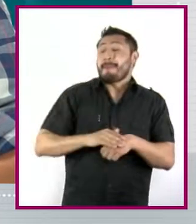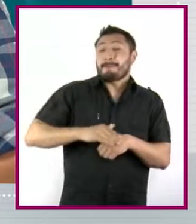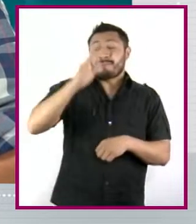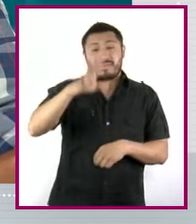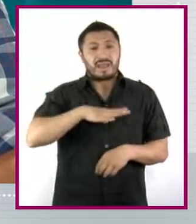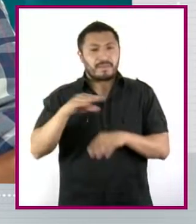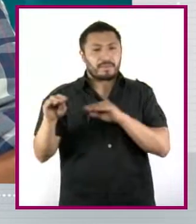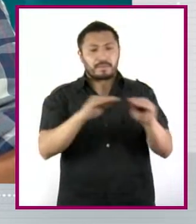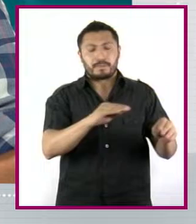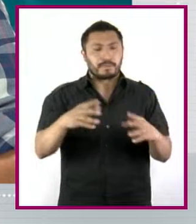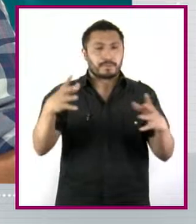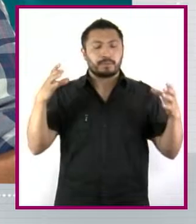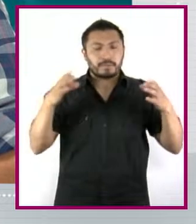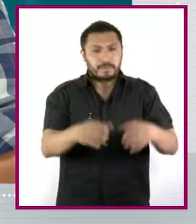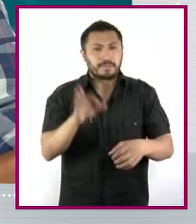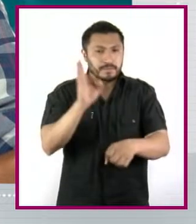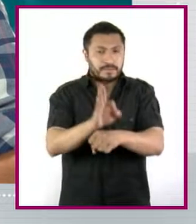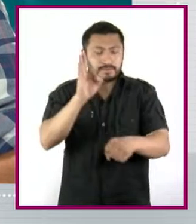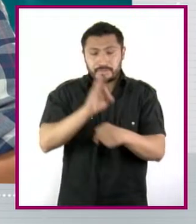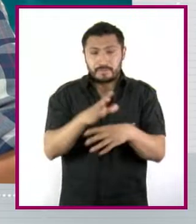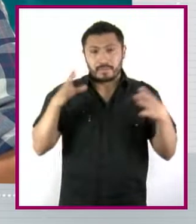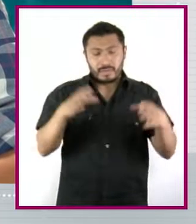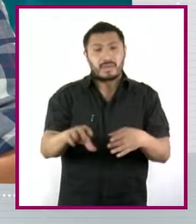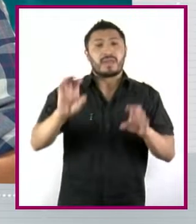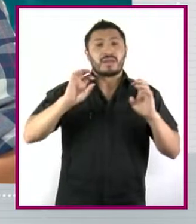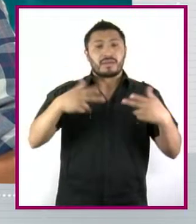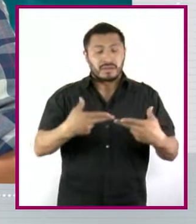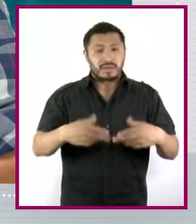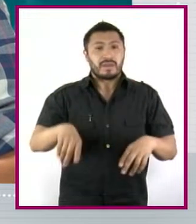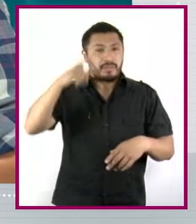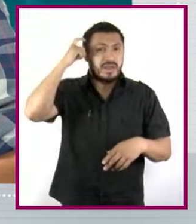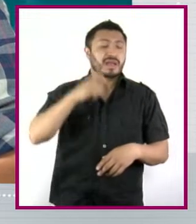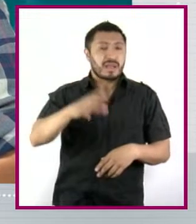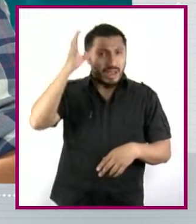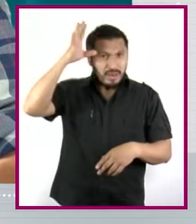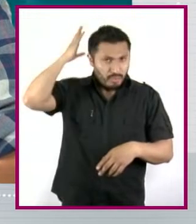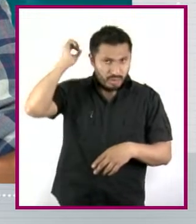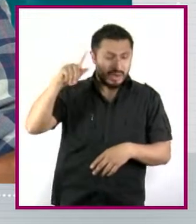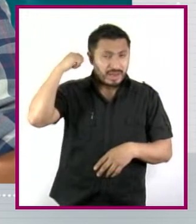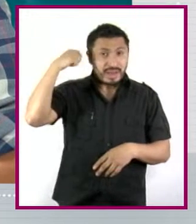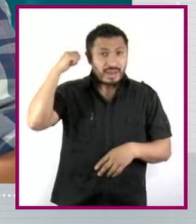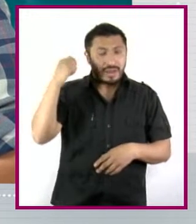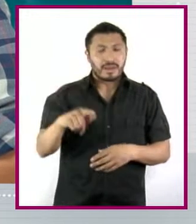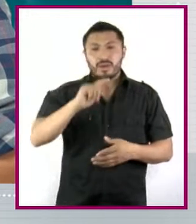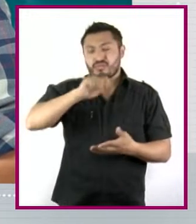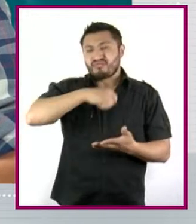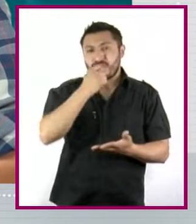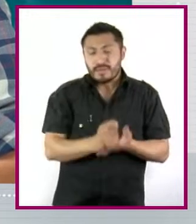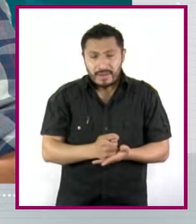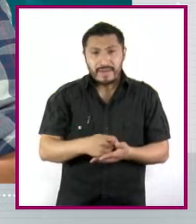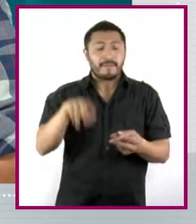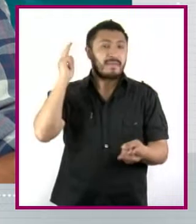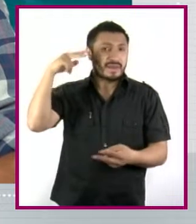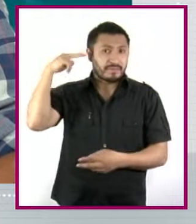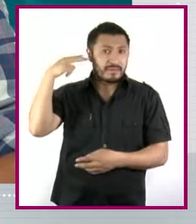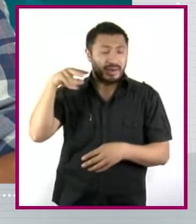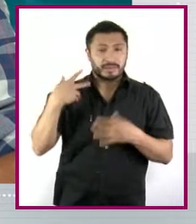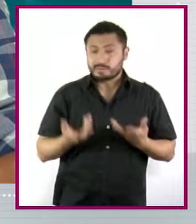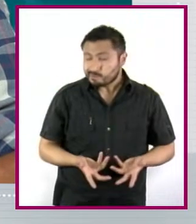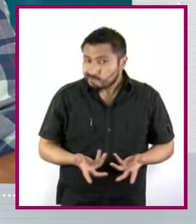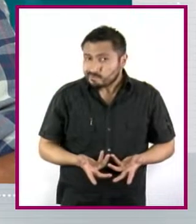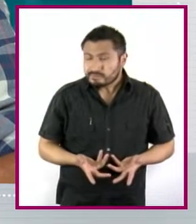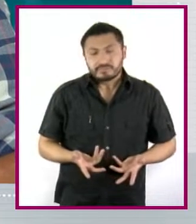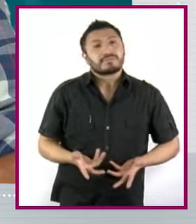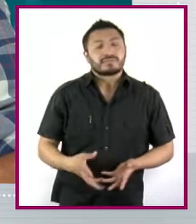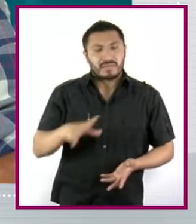movimientos comunitarios de autoprotección comunitaria en Chiapas, Guerrero, Morelos, Tabasco, Tamaulipas y Veracruz? ¿Son los